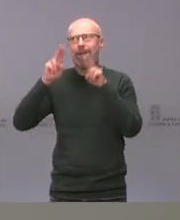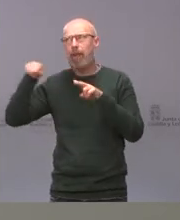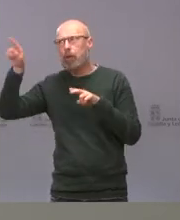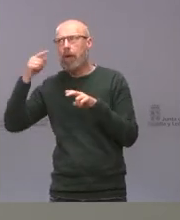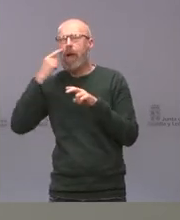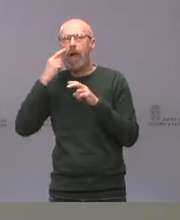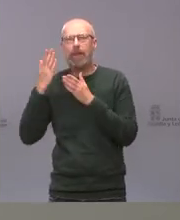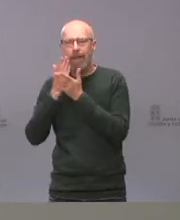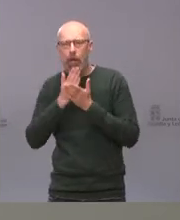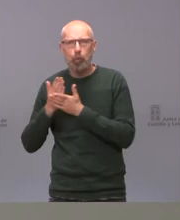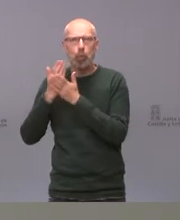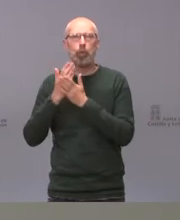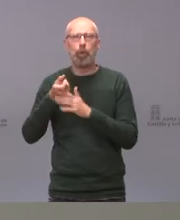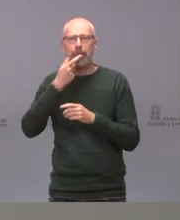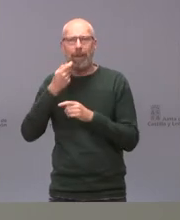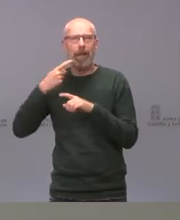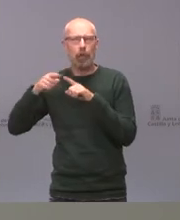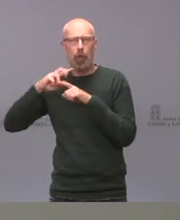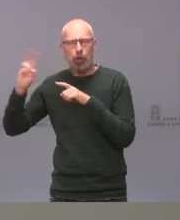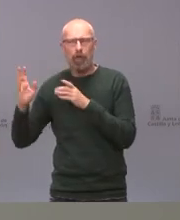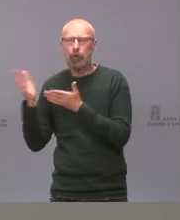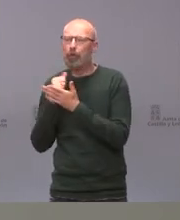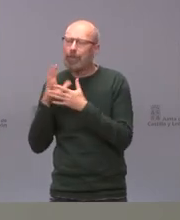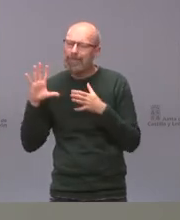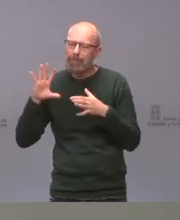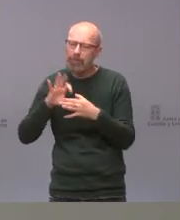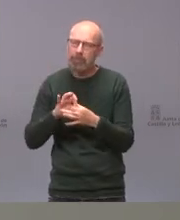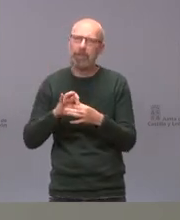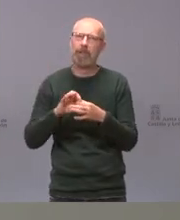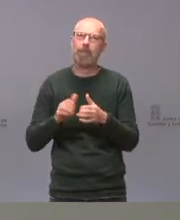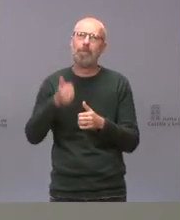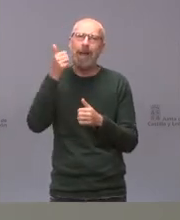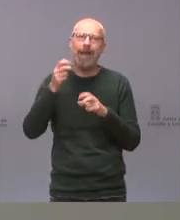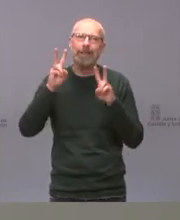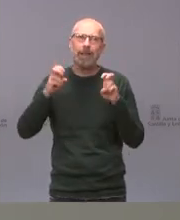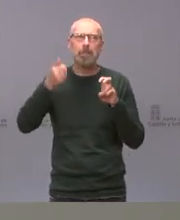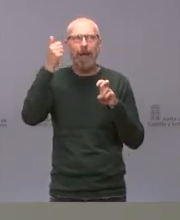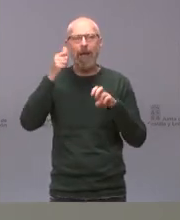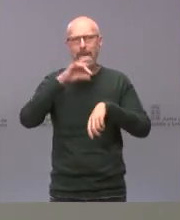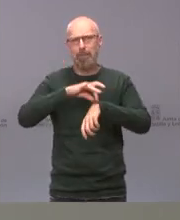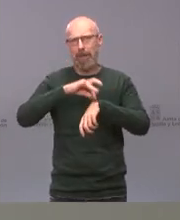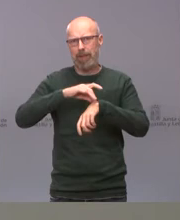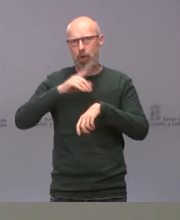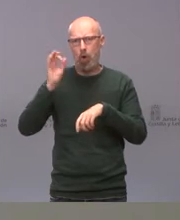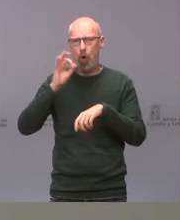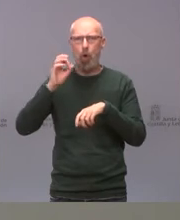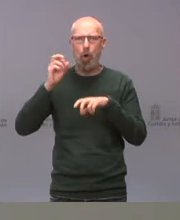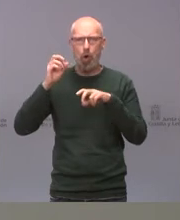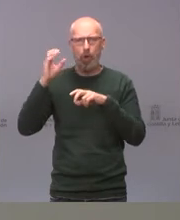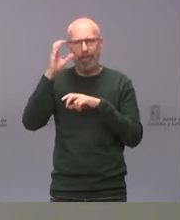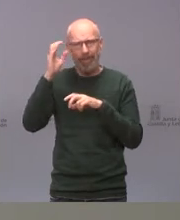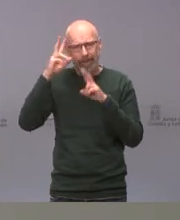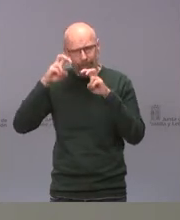medicamentos, todo el tema relacionado con la parte quizá más clínica o más microbiológica o más